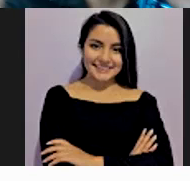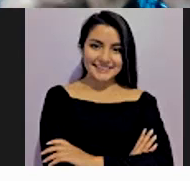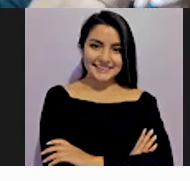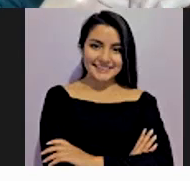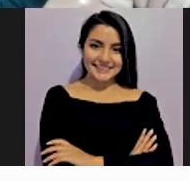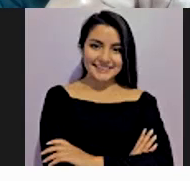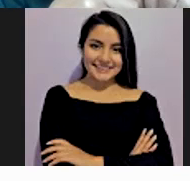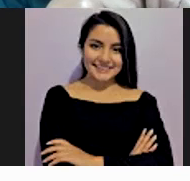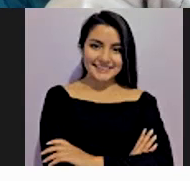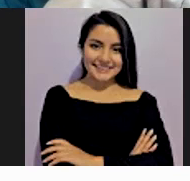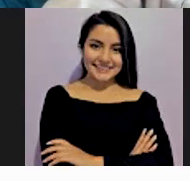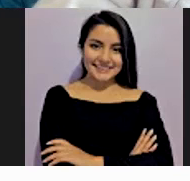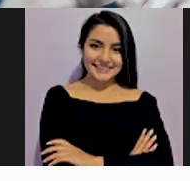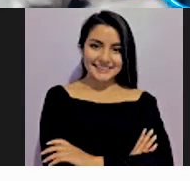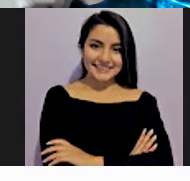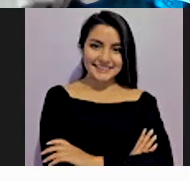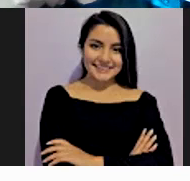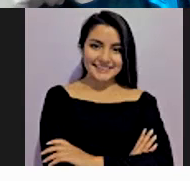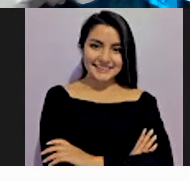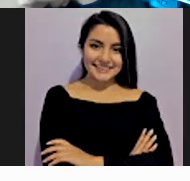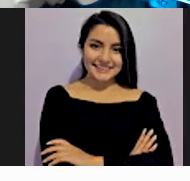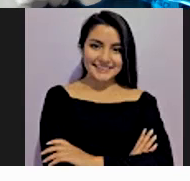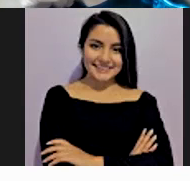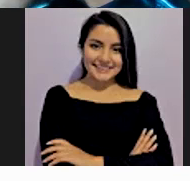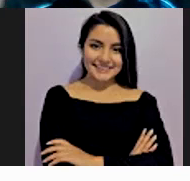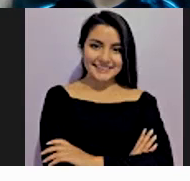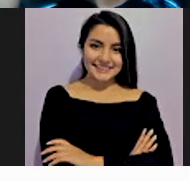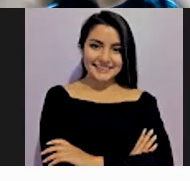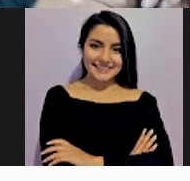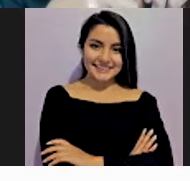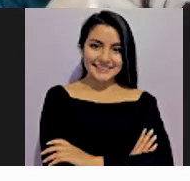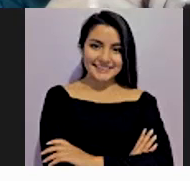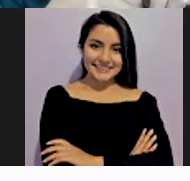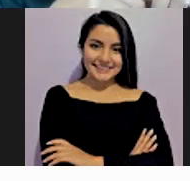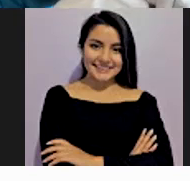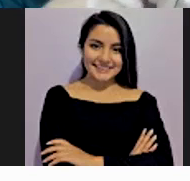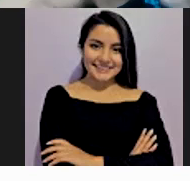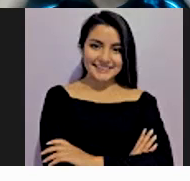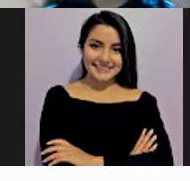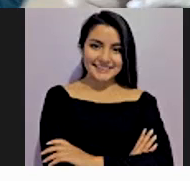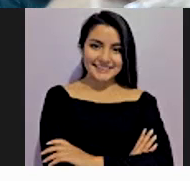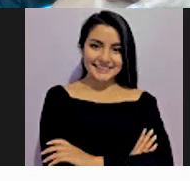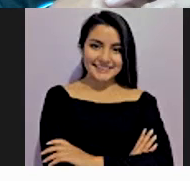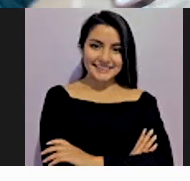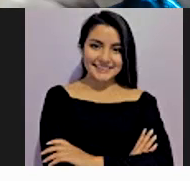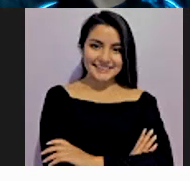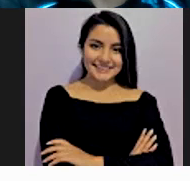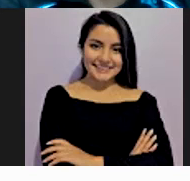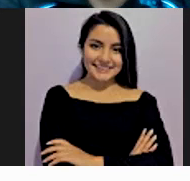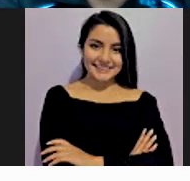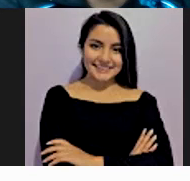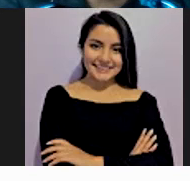el correo. O sea, yo le mando con copia. Siempre cualquier cosa le mando con copia al que, porque es el director, mi jefe, pero no me responde. O sea, no,